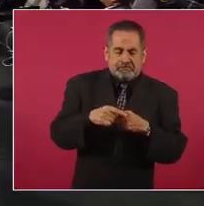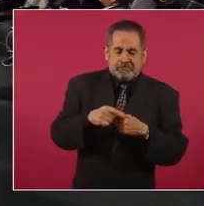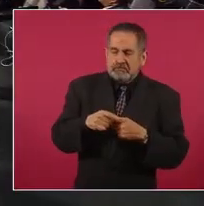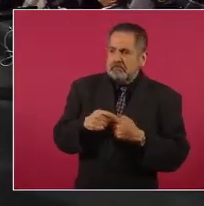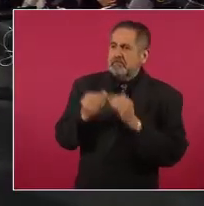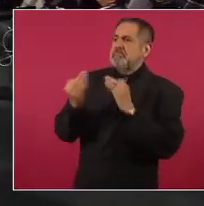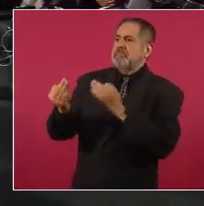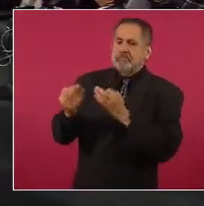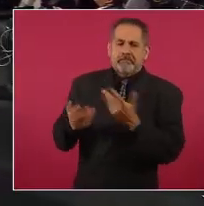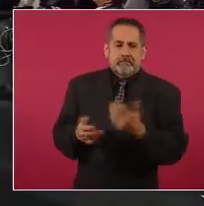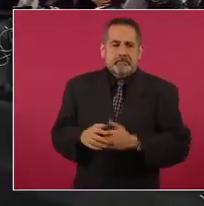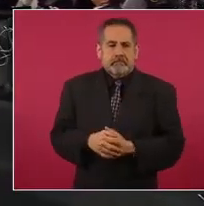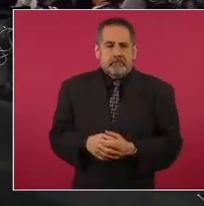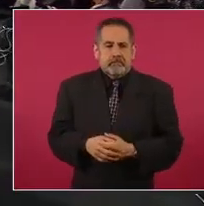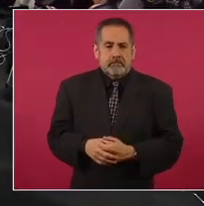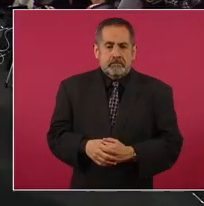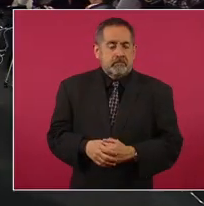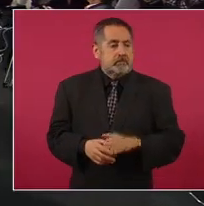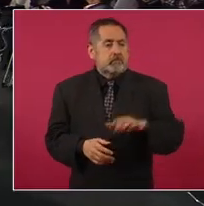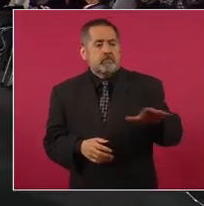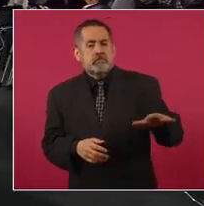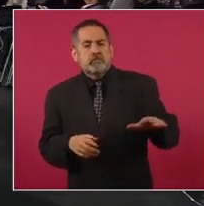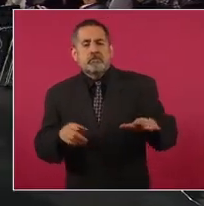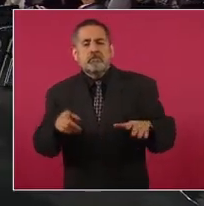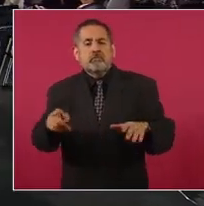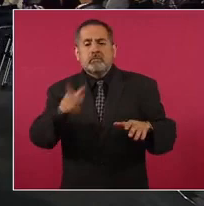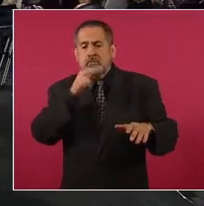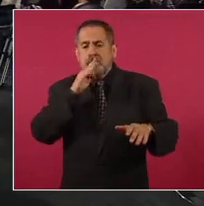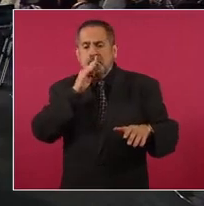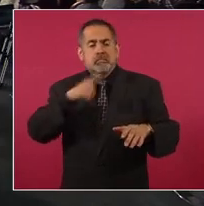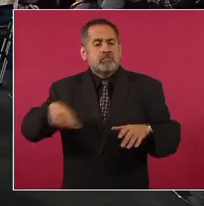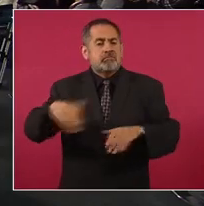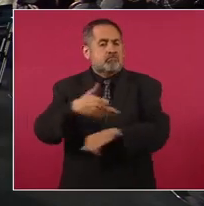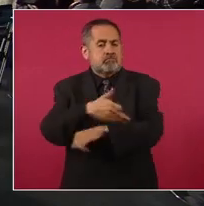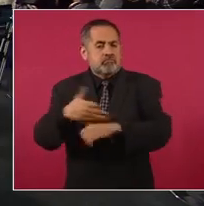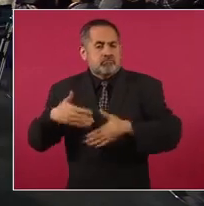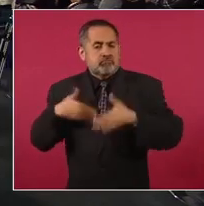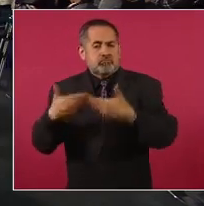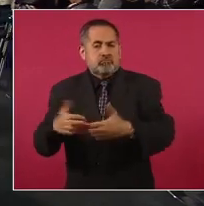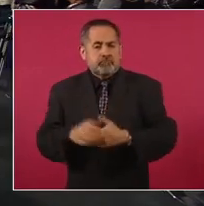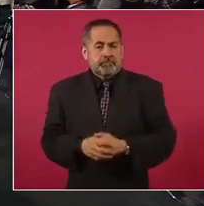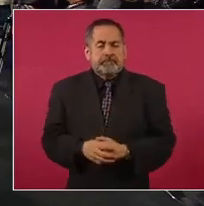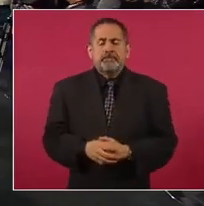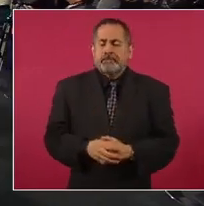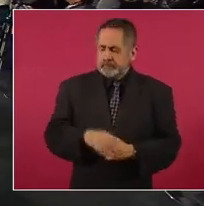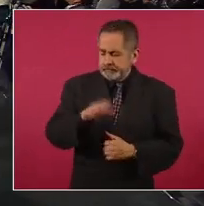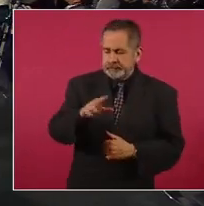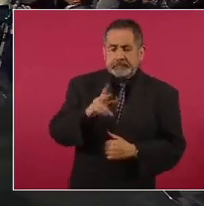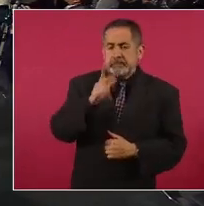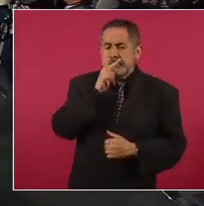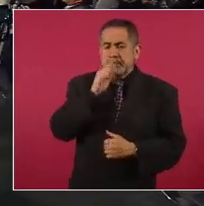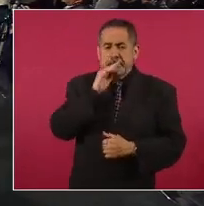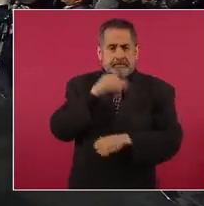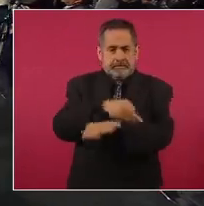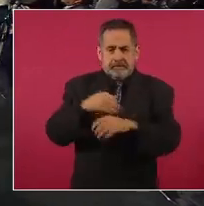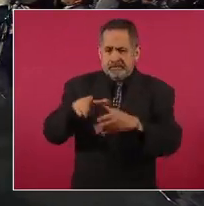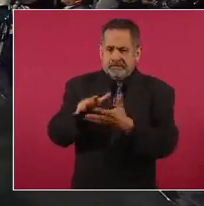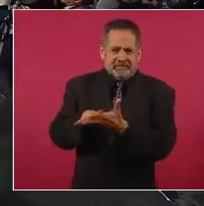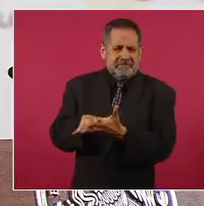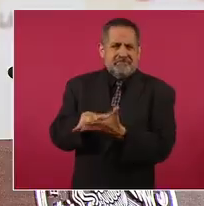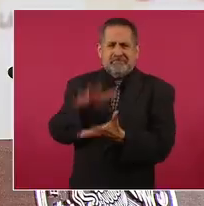al final cuenta con la confianza de los padres, ¿no? Supongo que cuenta con la total confianza. Los padres y madres de los estudiantes merecen el